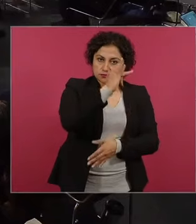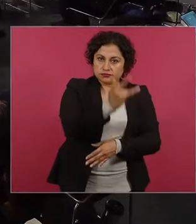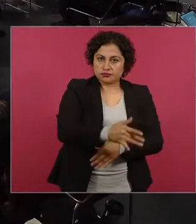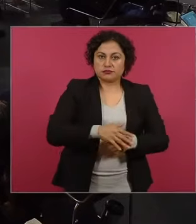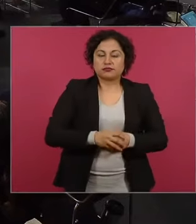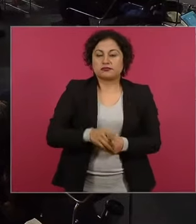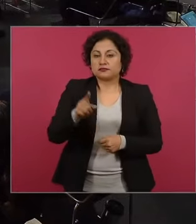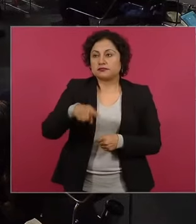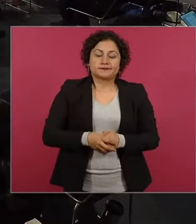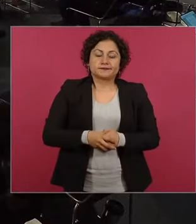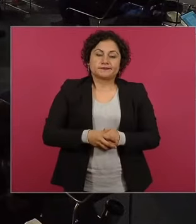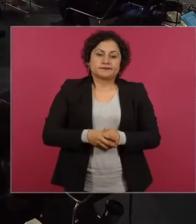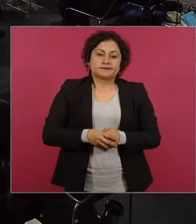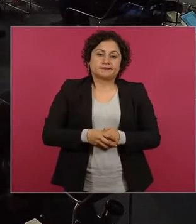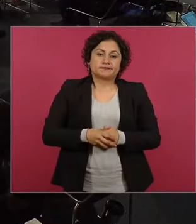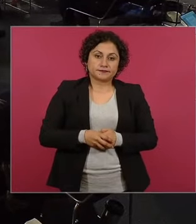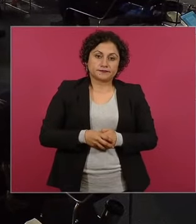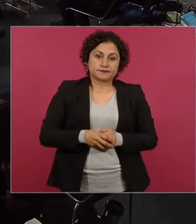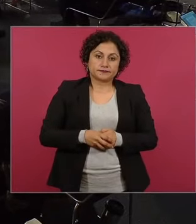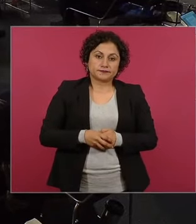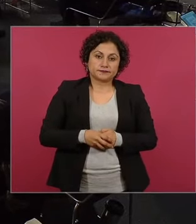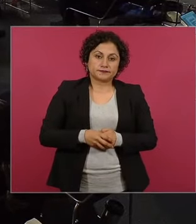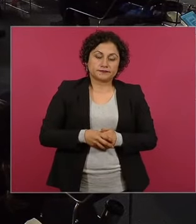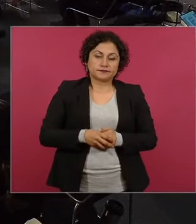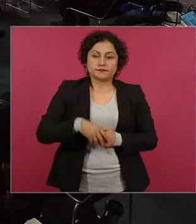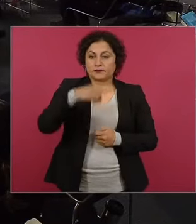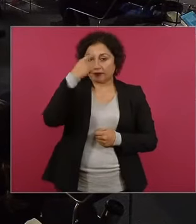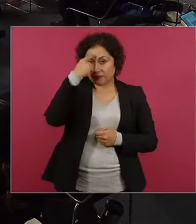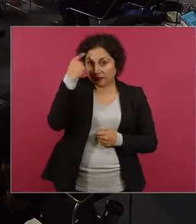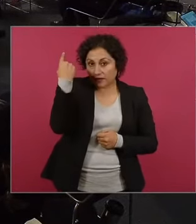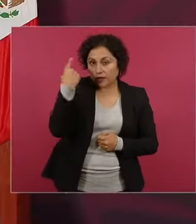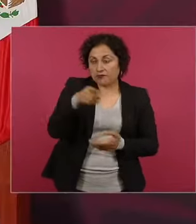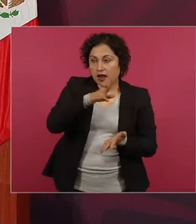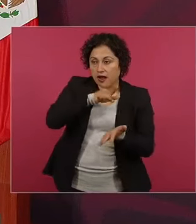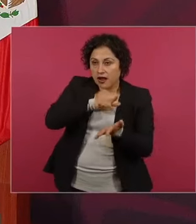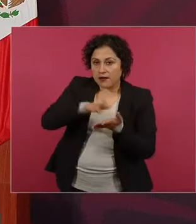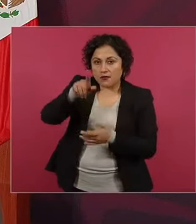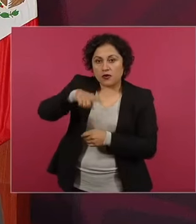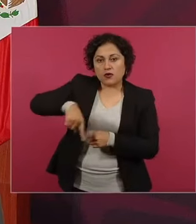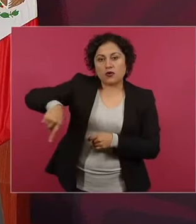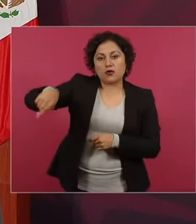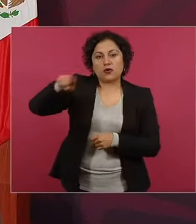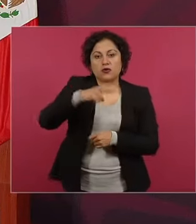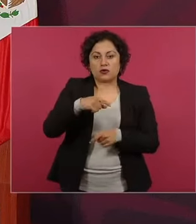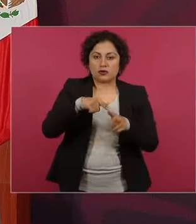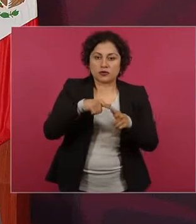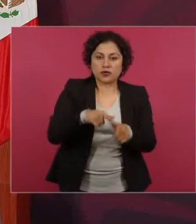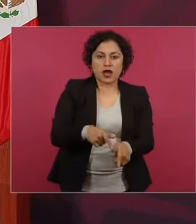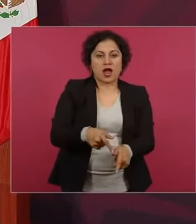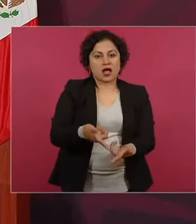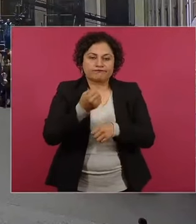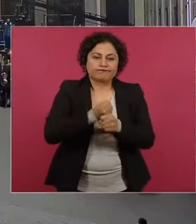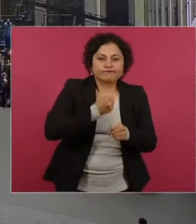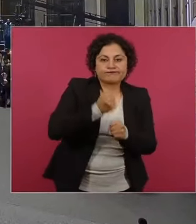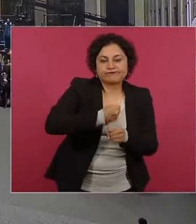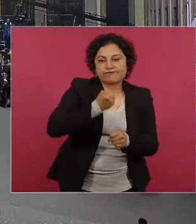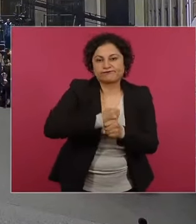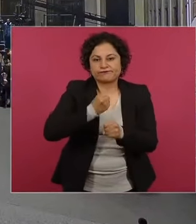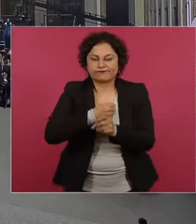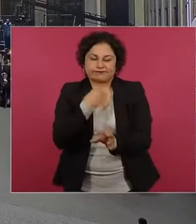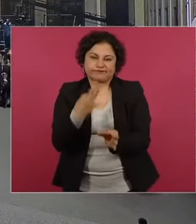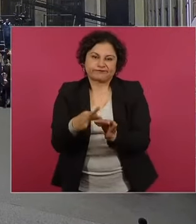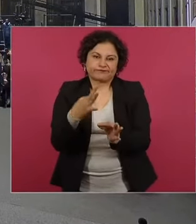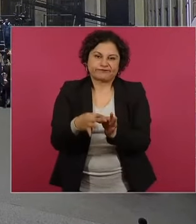las hijas, a los hijos, para que no dejen de entrenar, porque se requiere mucha disciplina, y también